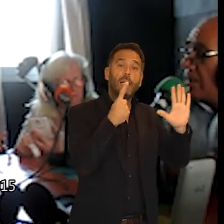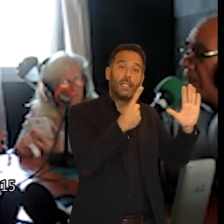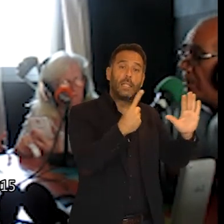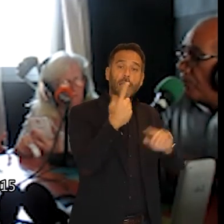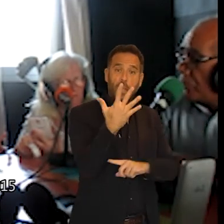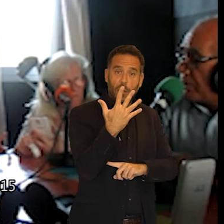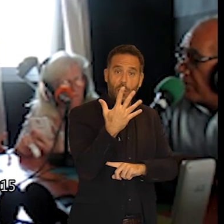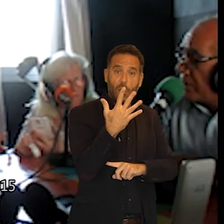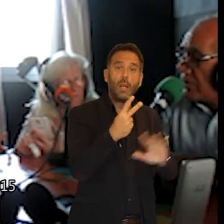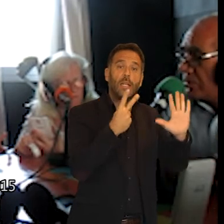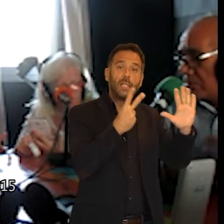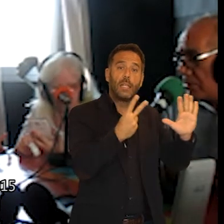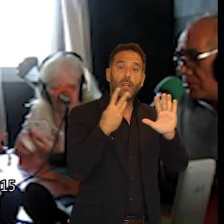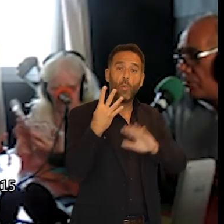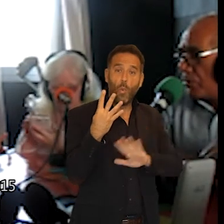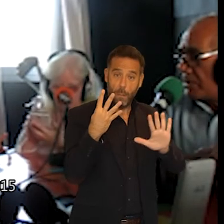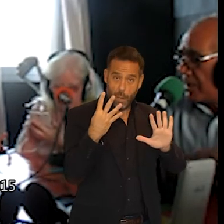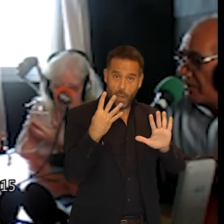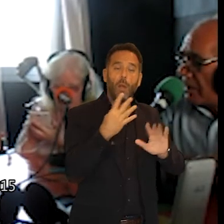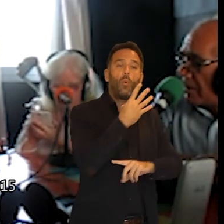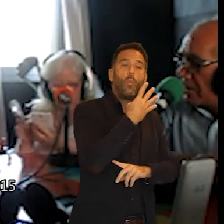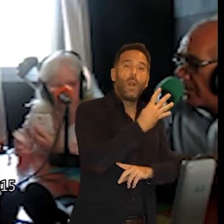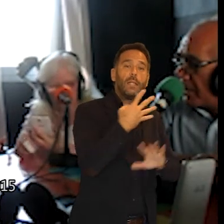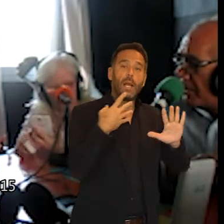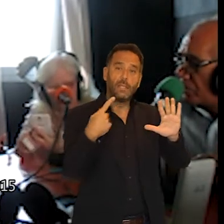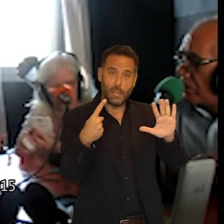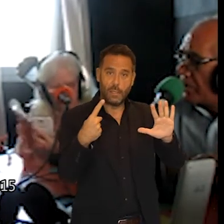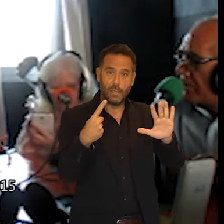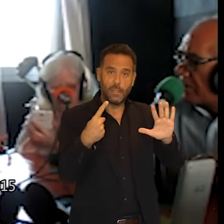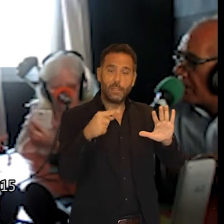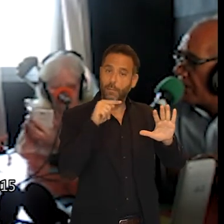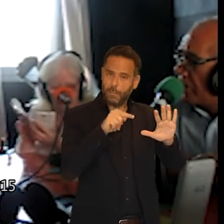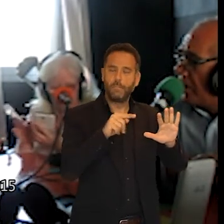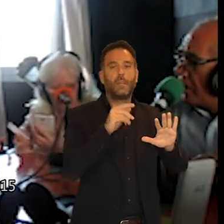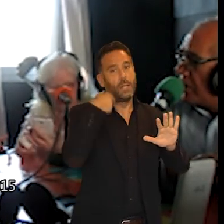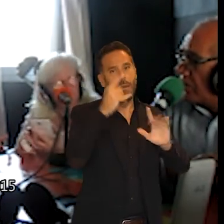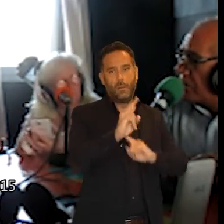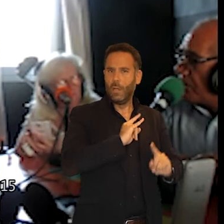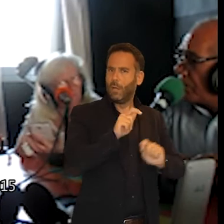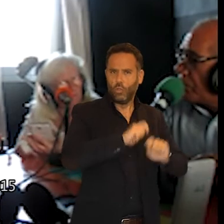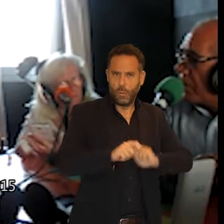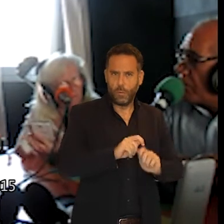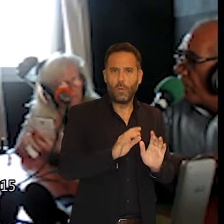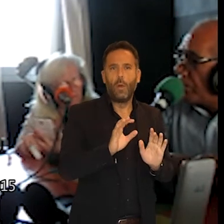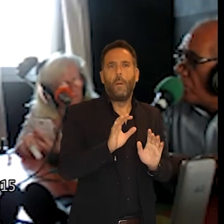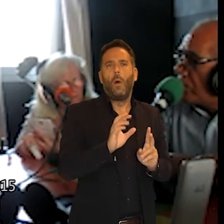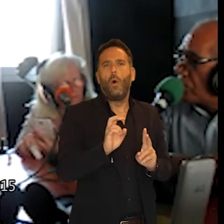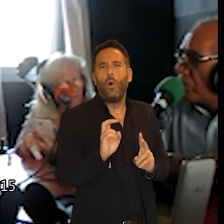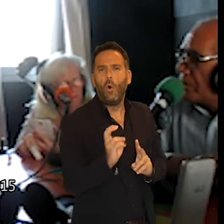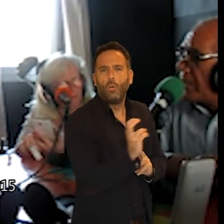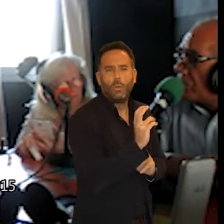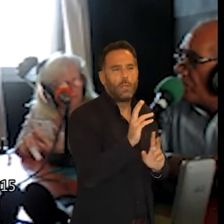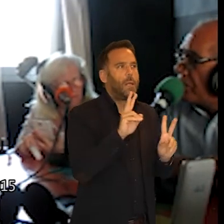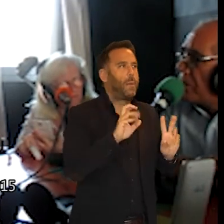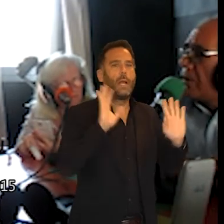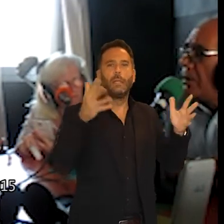952-65-79-46. Uh-huh. Y por cualquier vía, a lo mejor en internet,